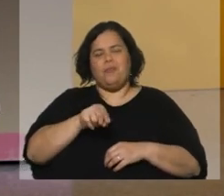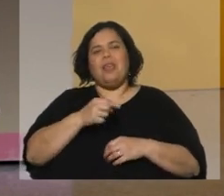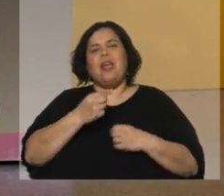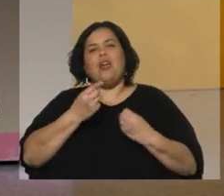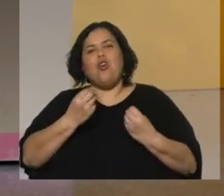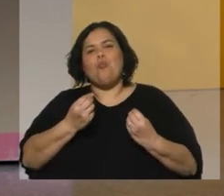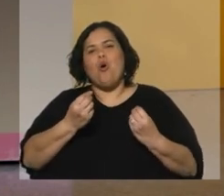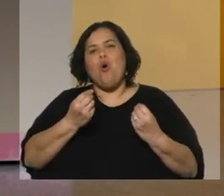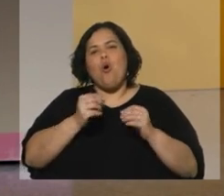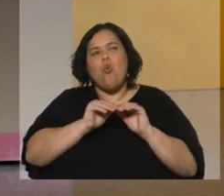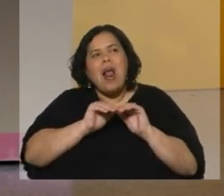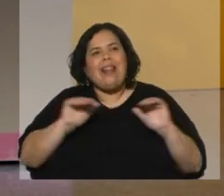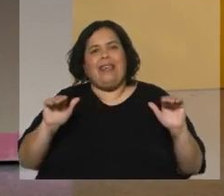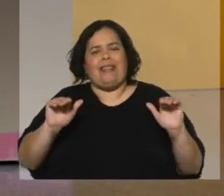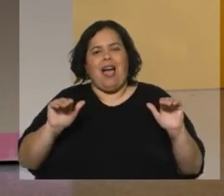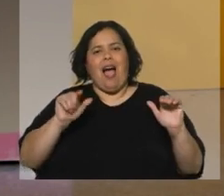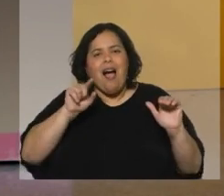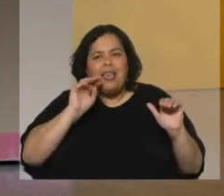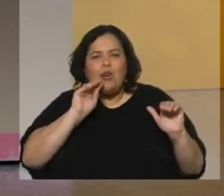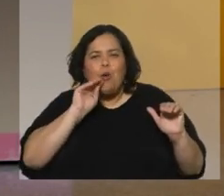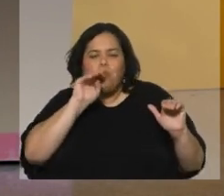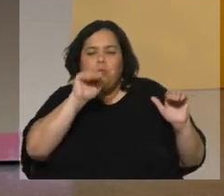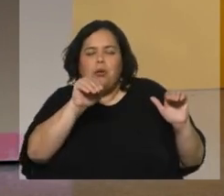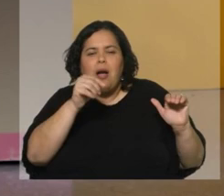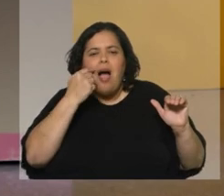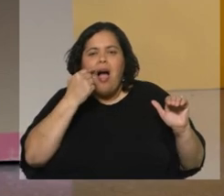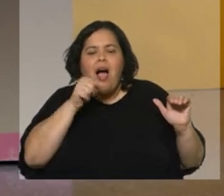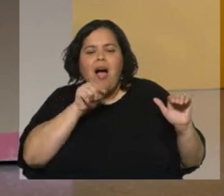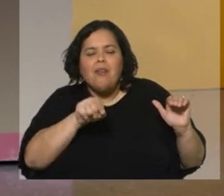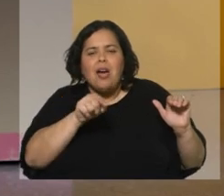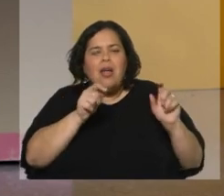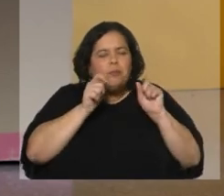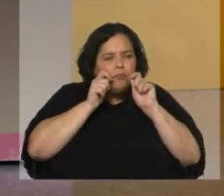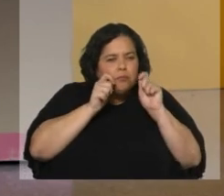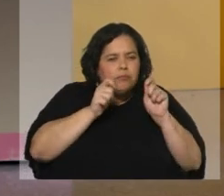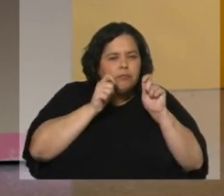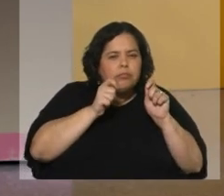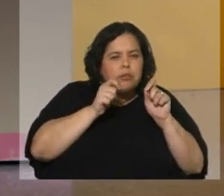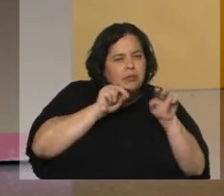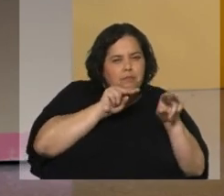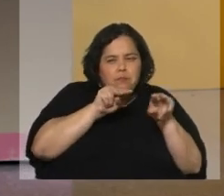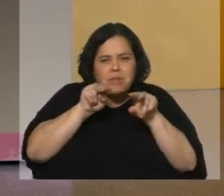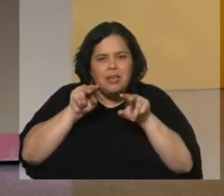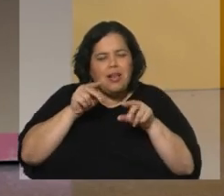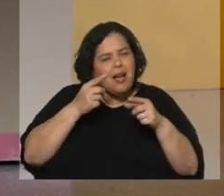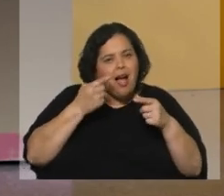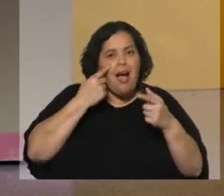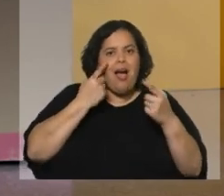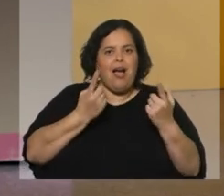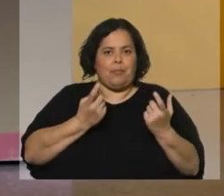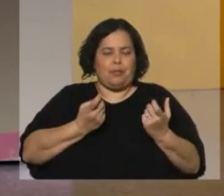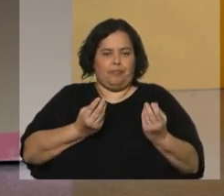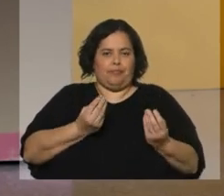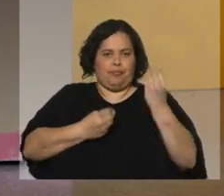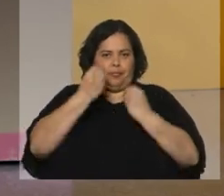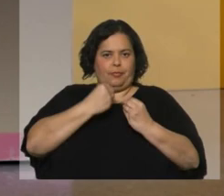línea transversal ahí y ahí y ponerle luz lupa a todo lo que lo que miro el humor es eso es poner